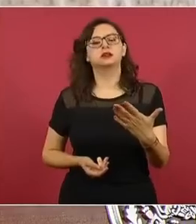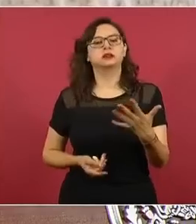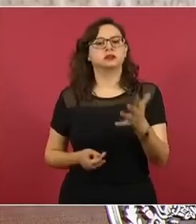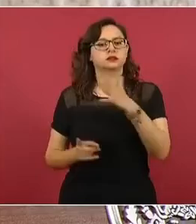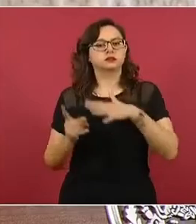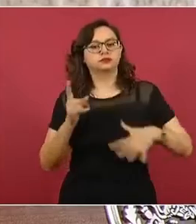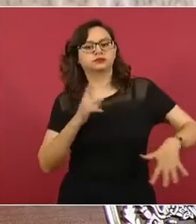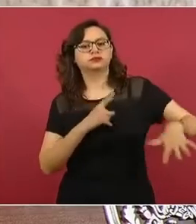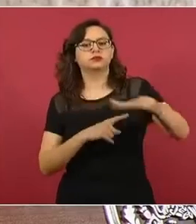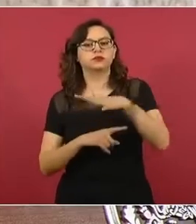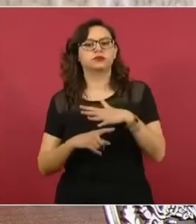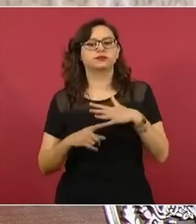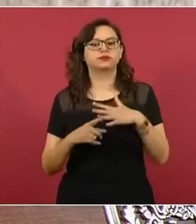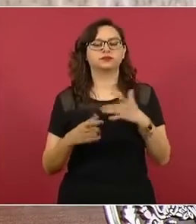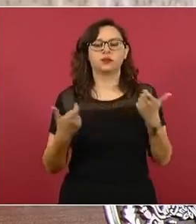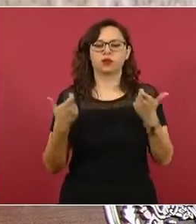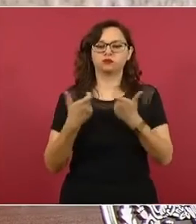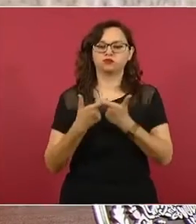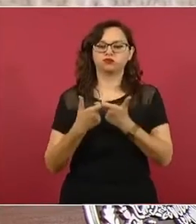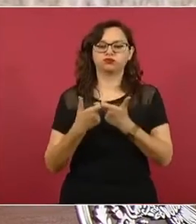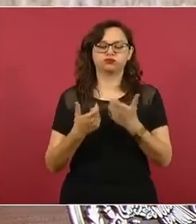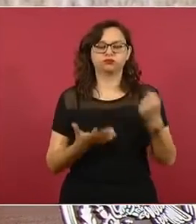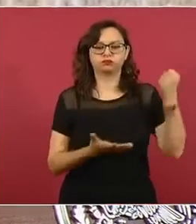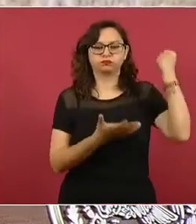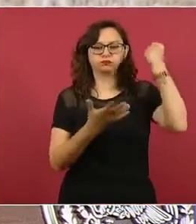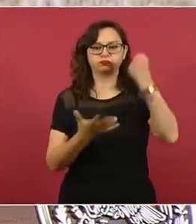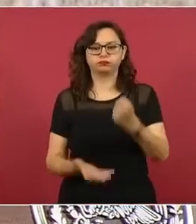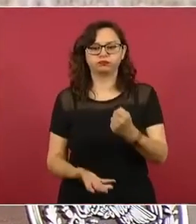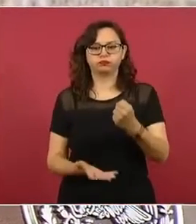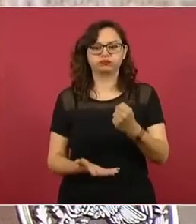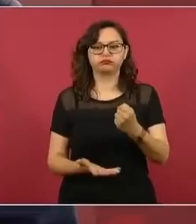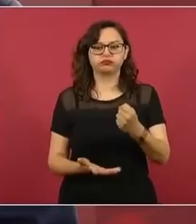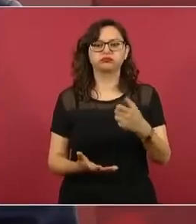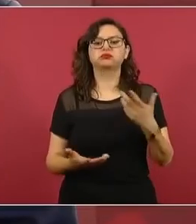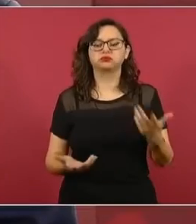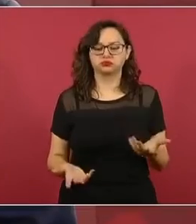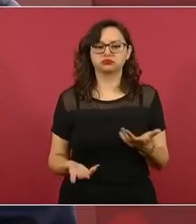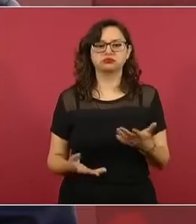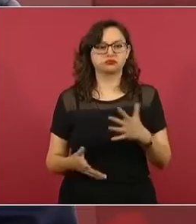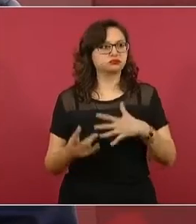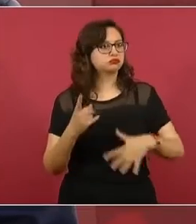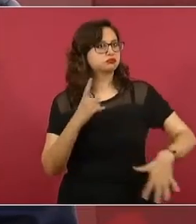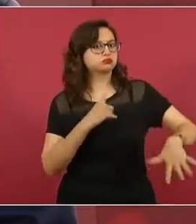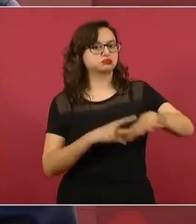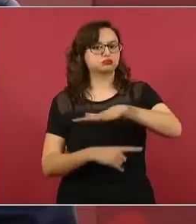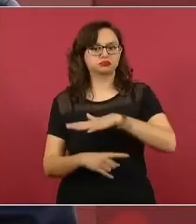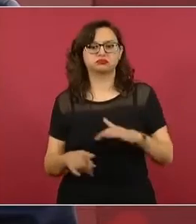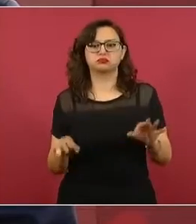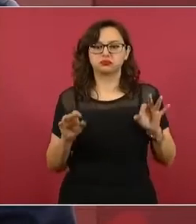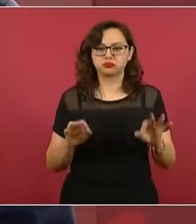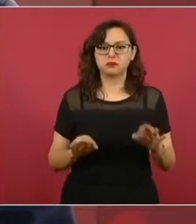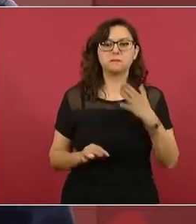condiciones para la inversión como pocos en el mundo.